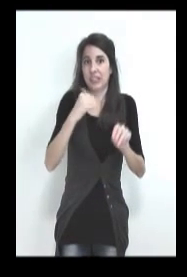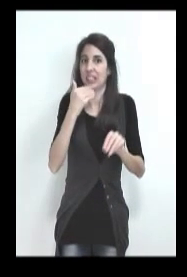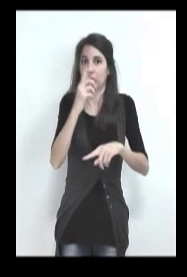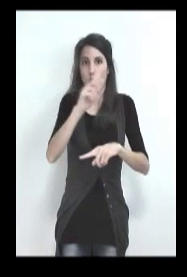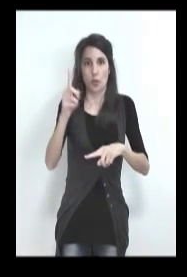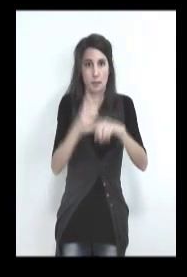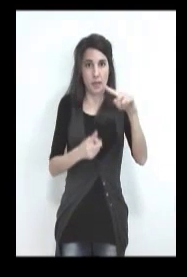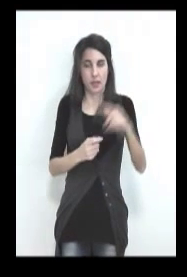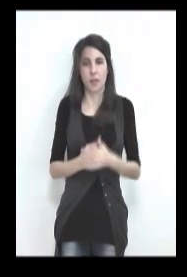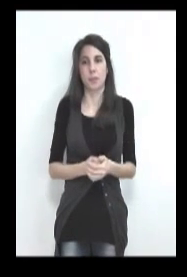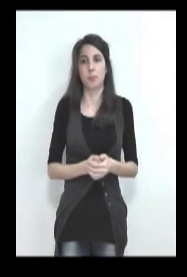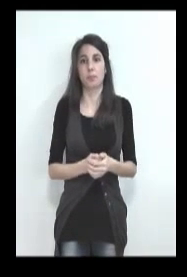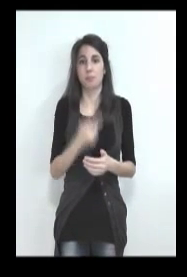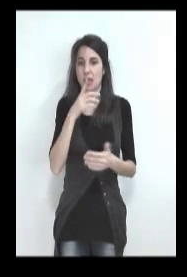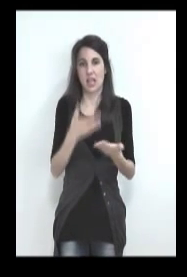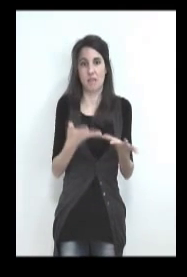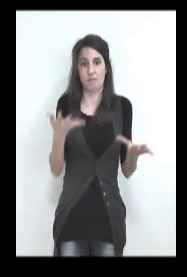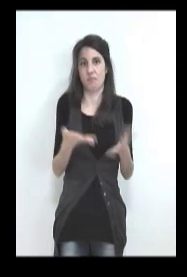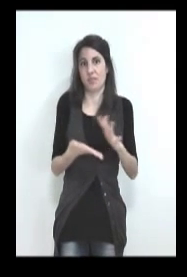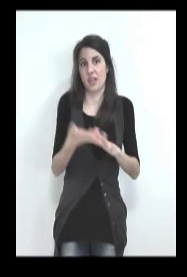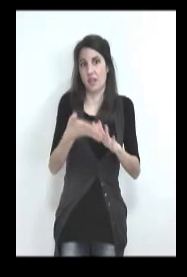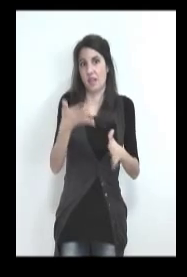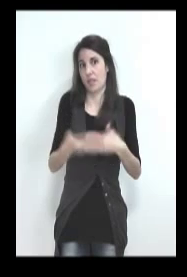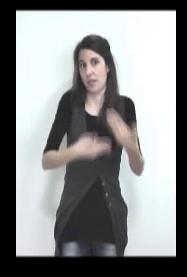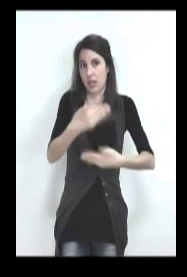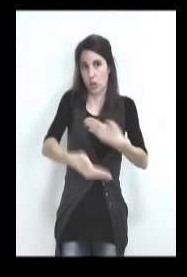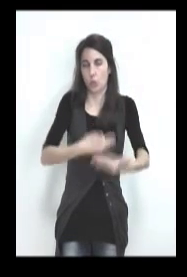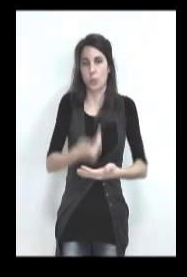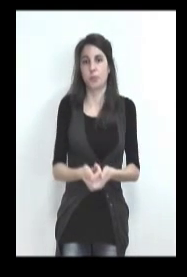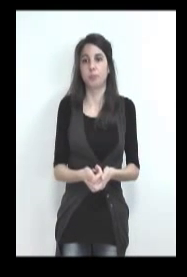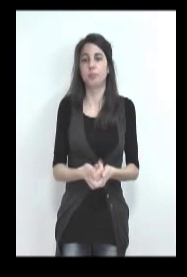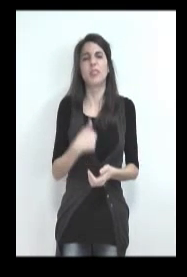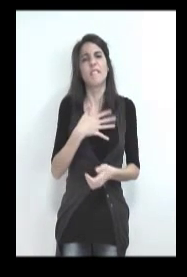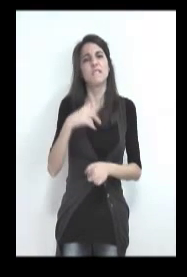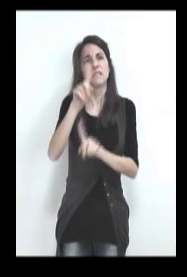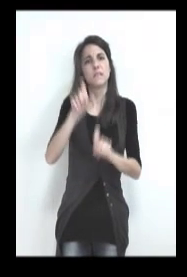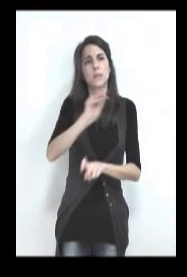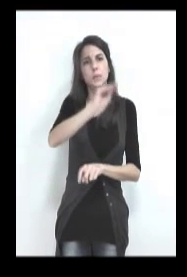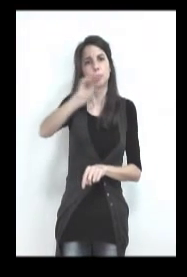11:30, ha ido avanzando el tiempo. Quería preguntaros,